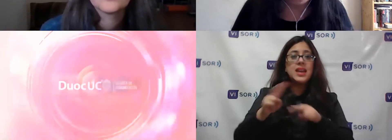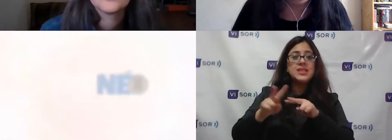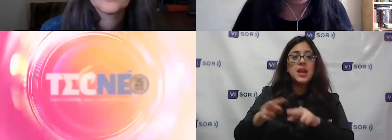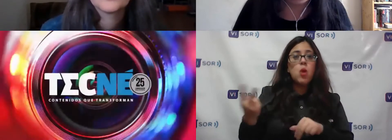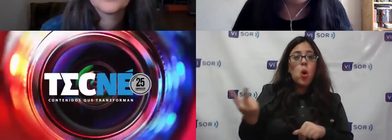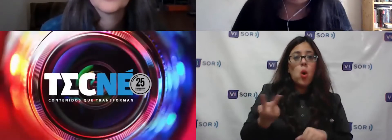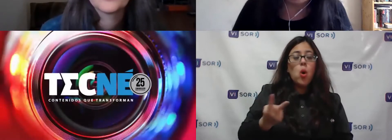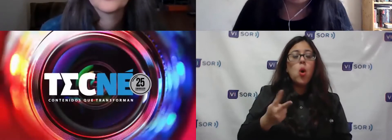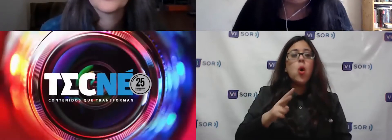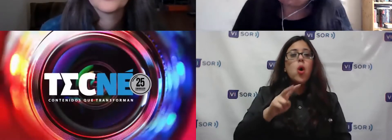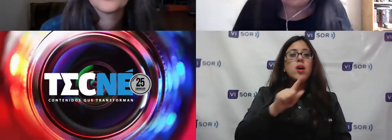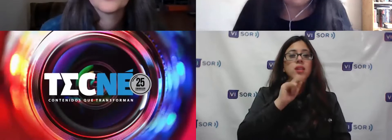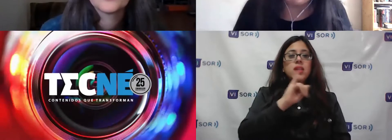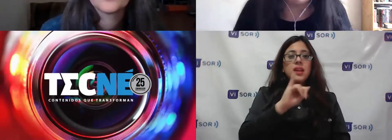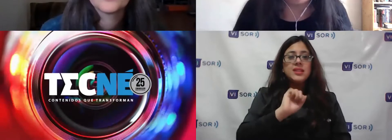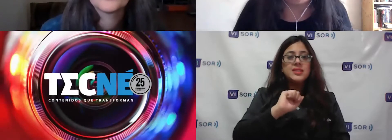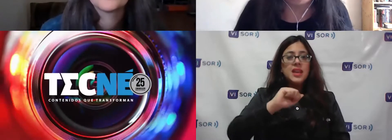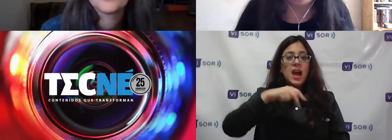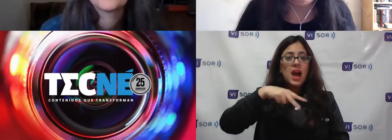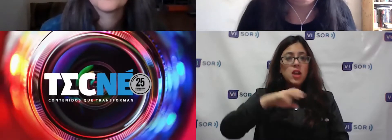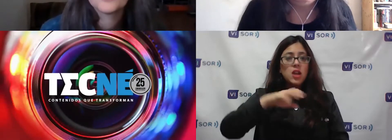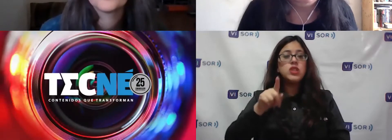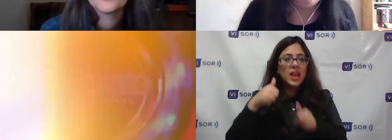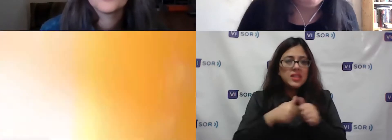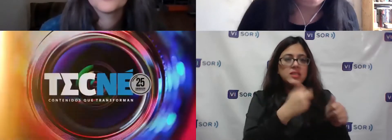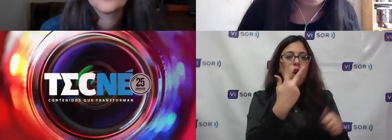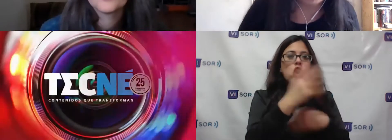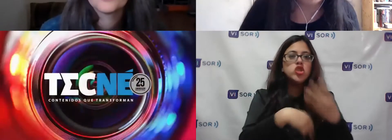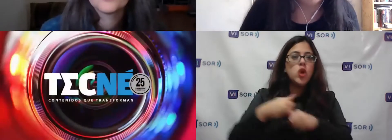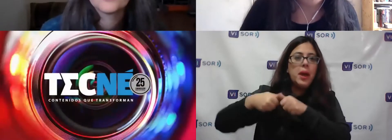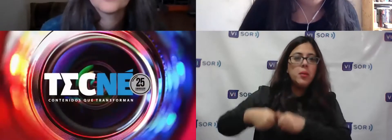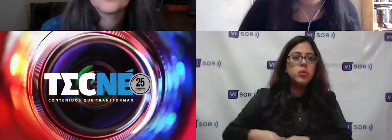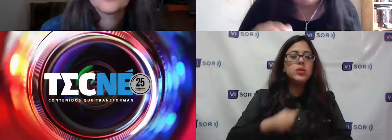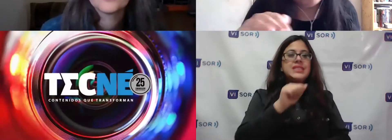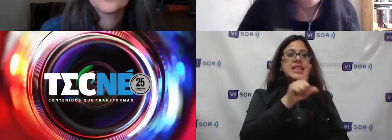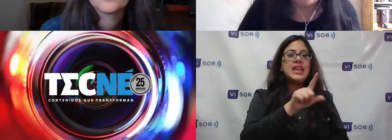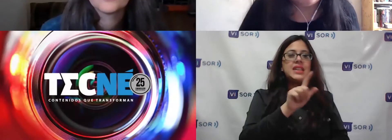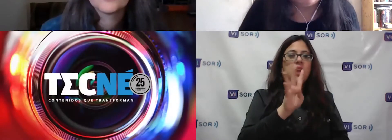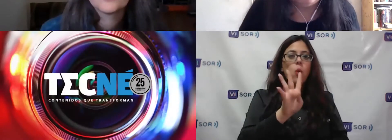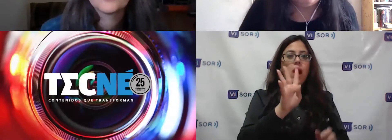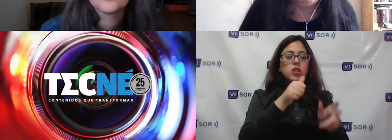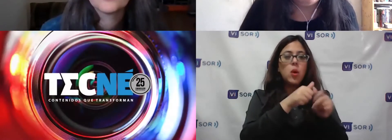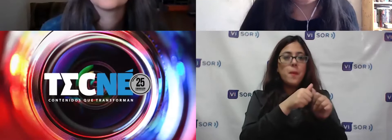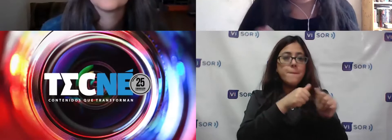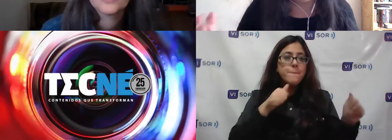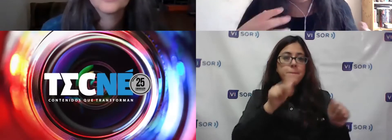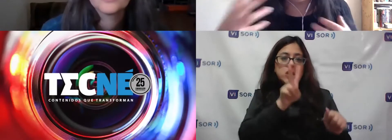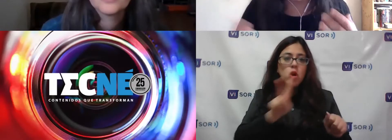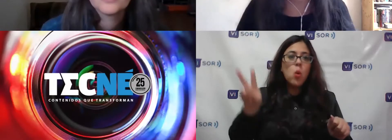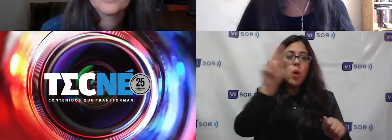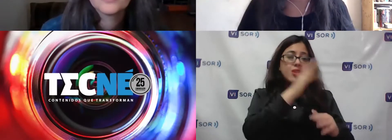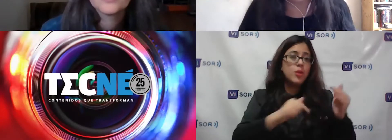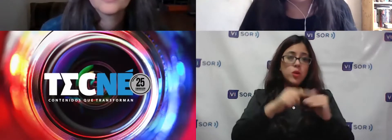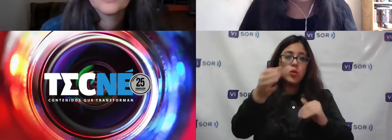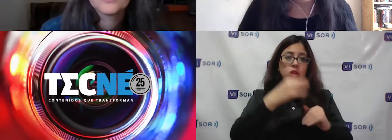que fue un seguimiento de 8 años 74 metros cuadrados que pasó lo que tú dices en la urgencia conocimos la